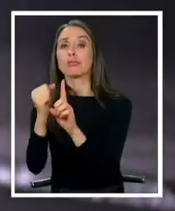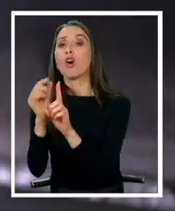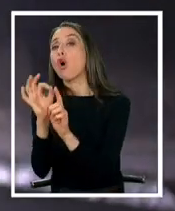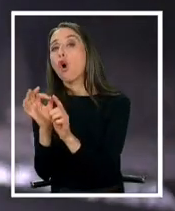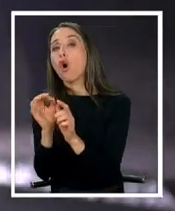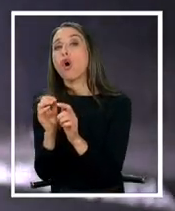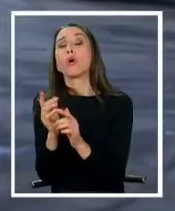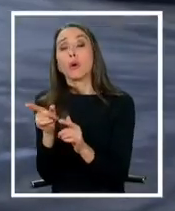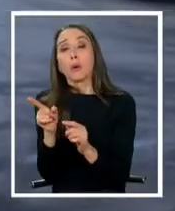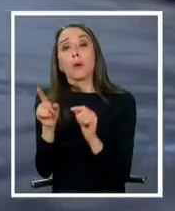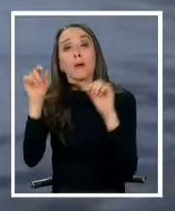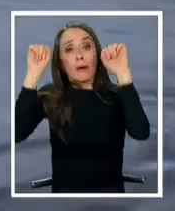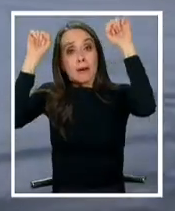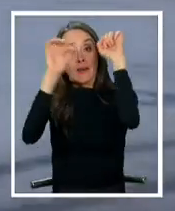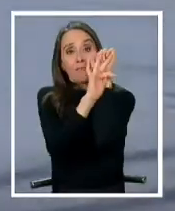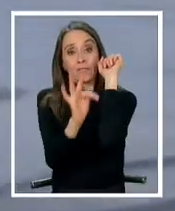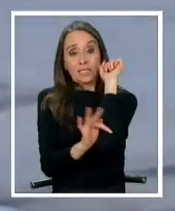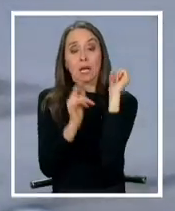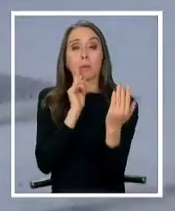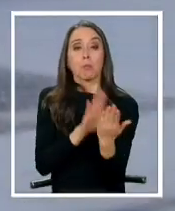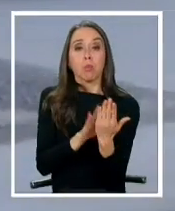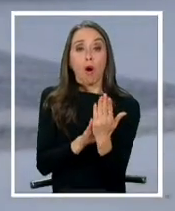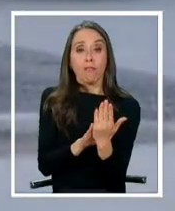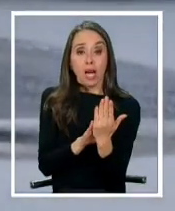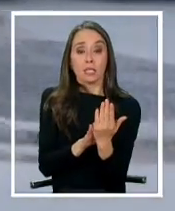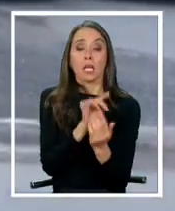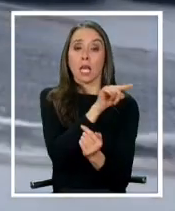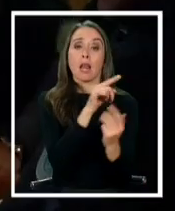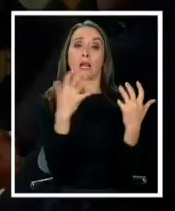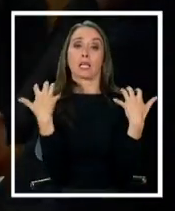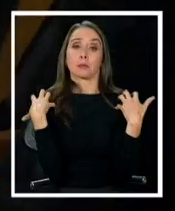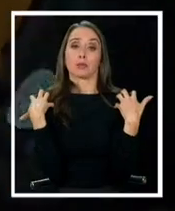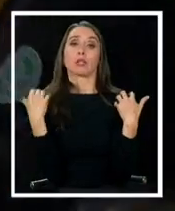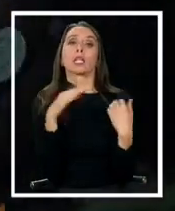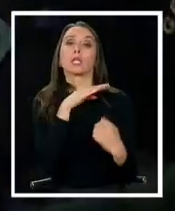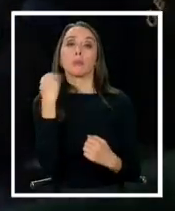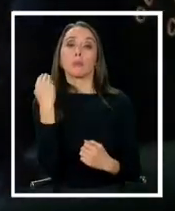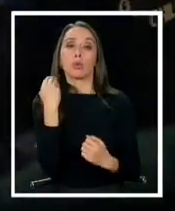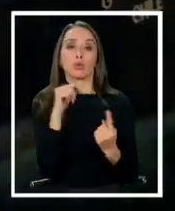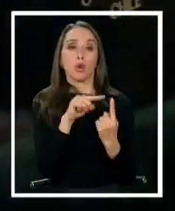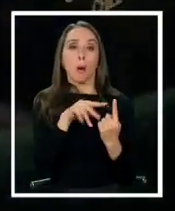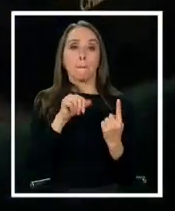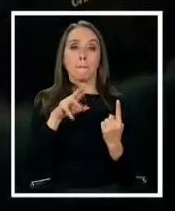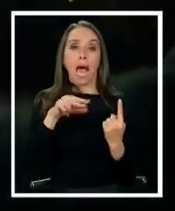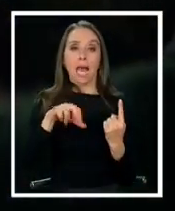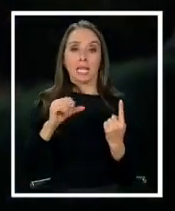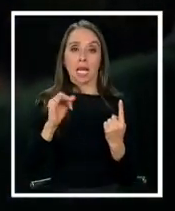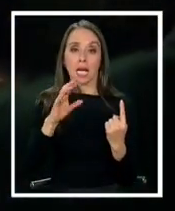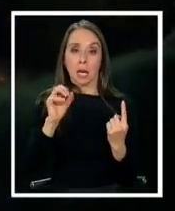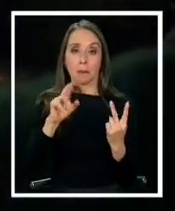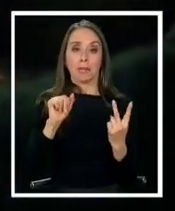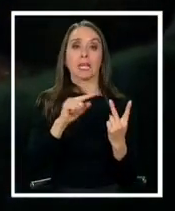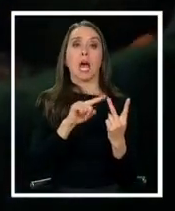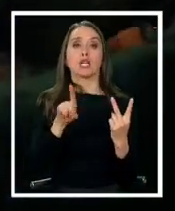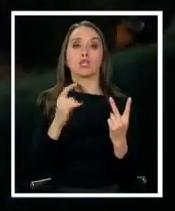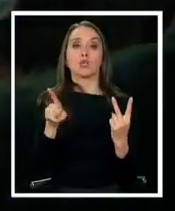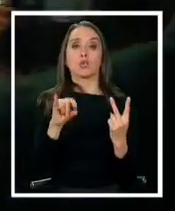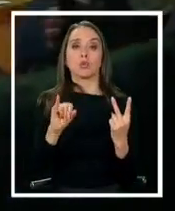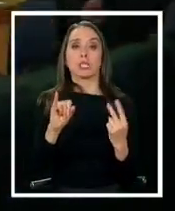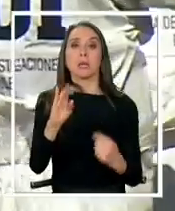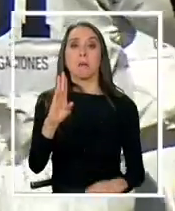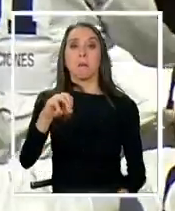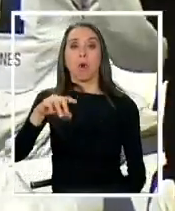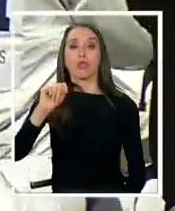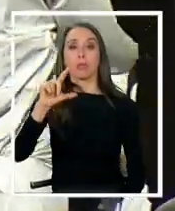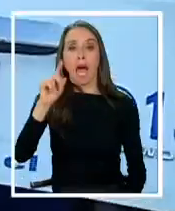por el momento el Ministerio Público espera demostrar su responsabilidad en las muertes de Marina Cabrera y Susy Montalbán,